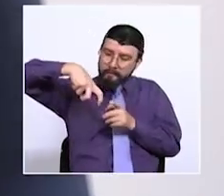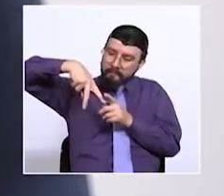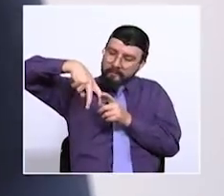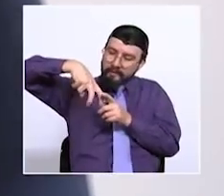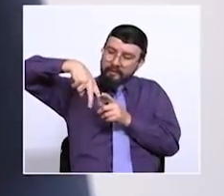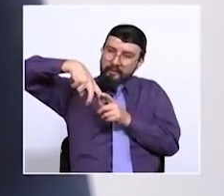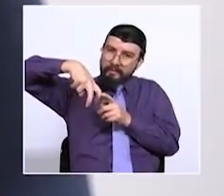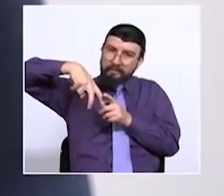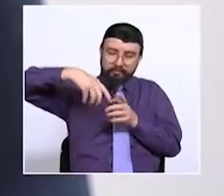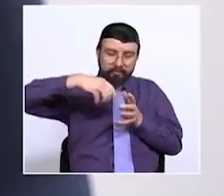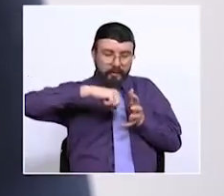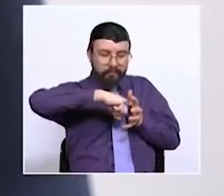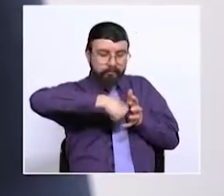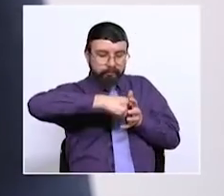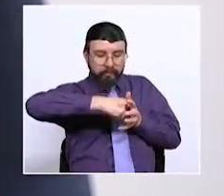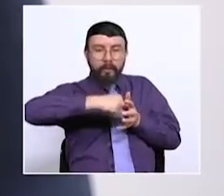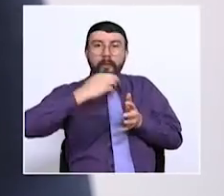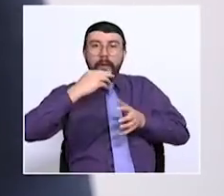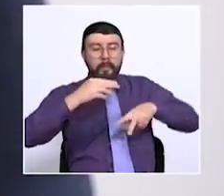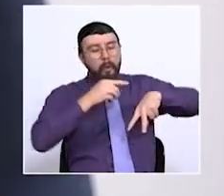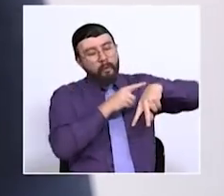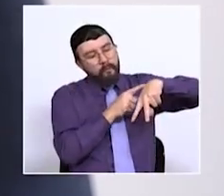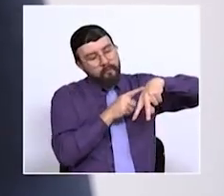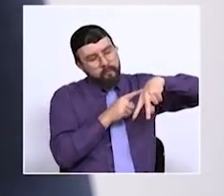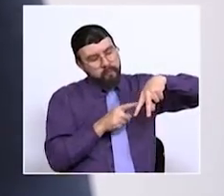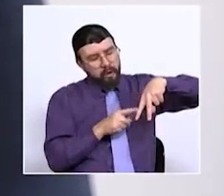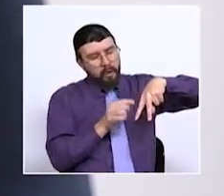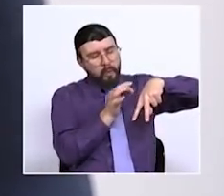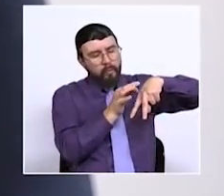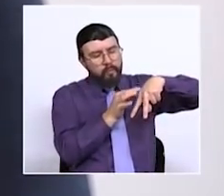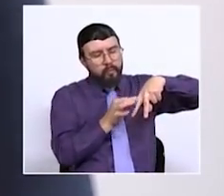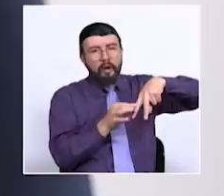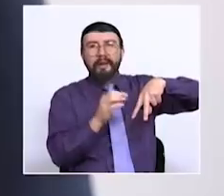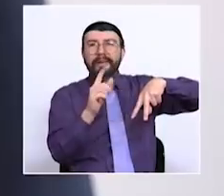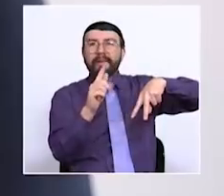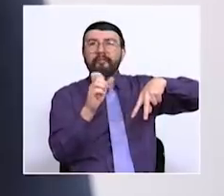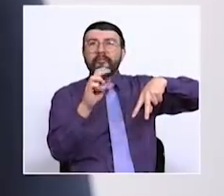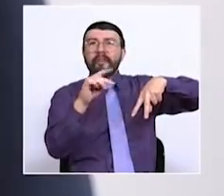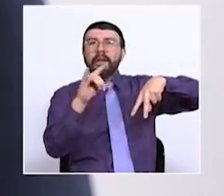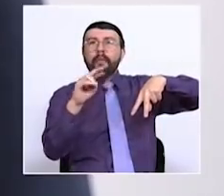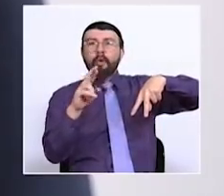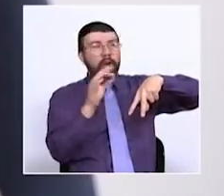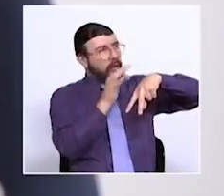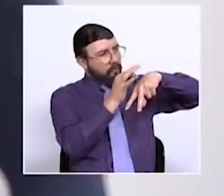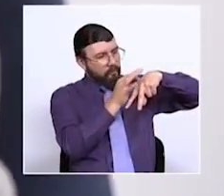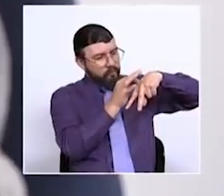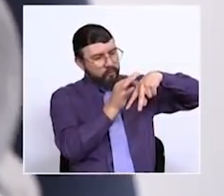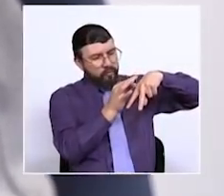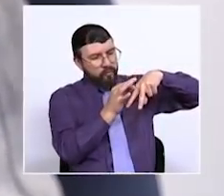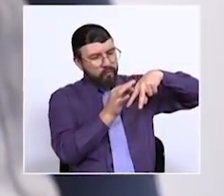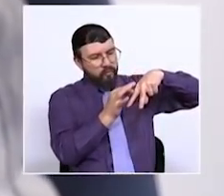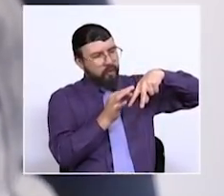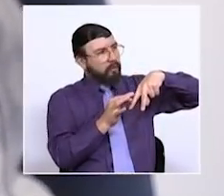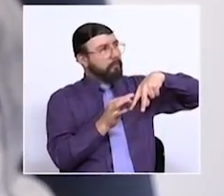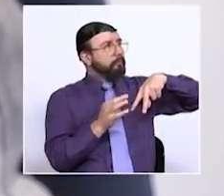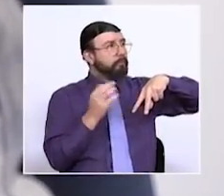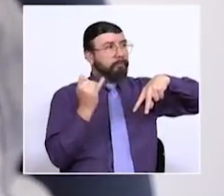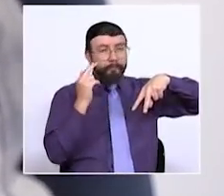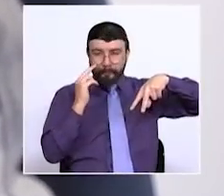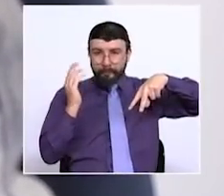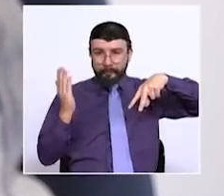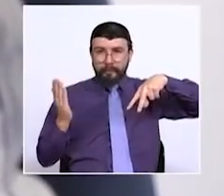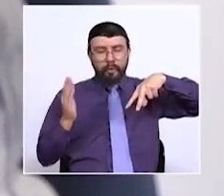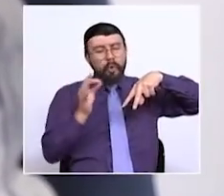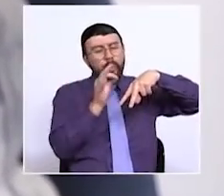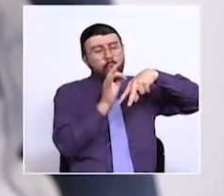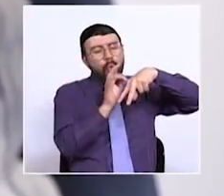tiene una porción que es muy delgaditica, es una laminilla. Es esta parte de acá, eso es una